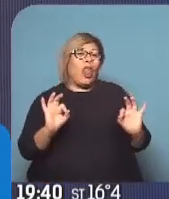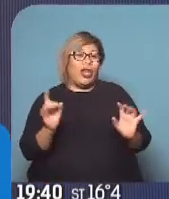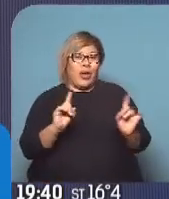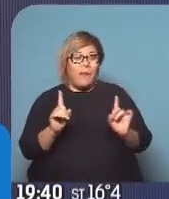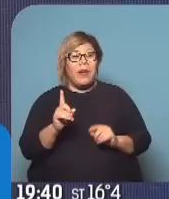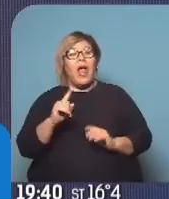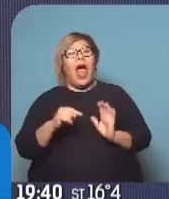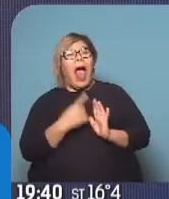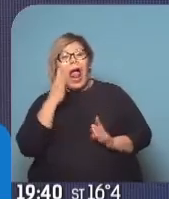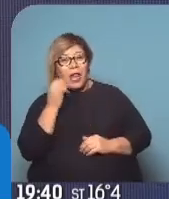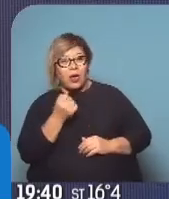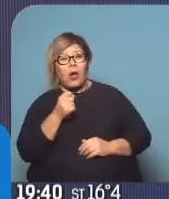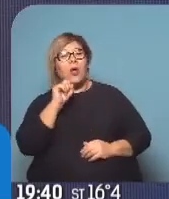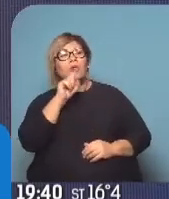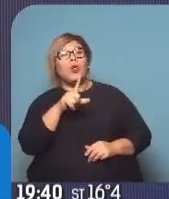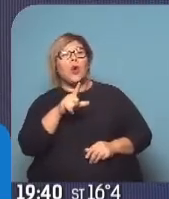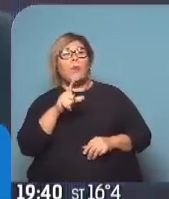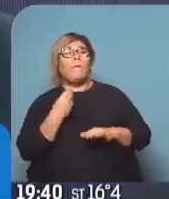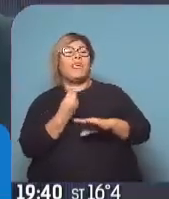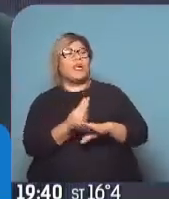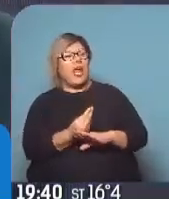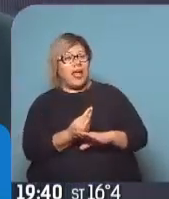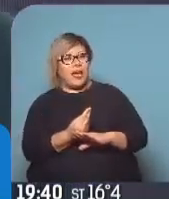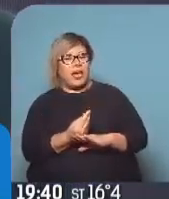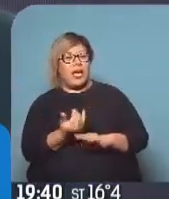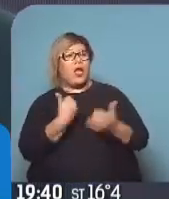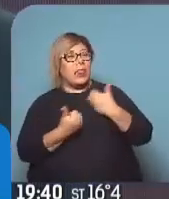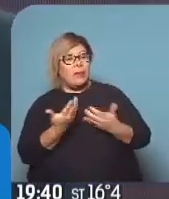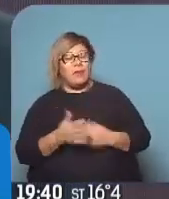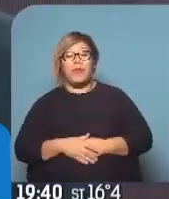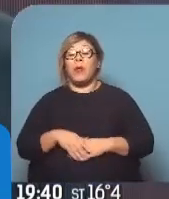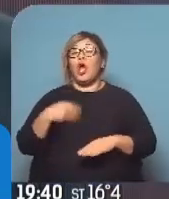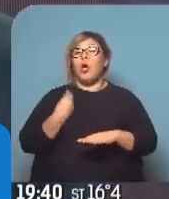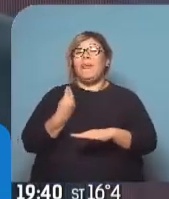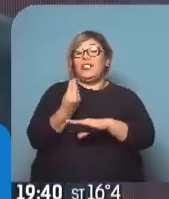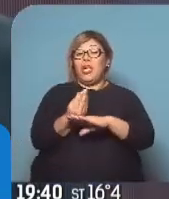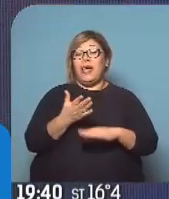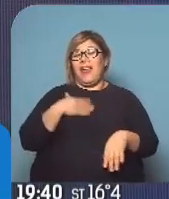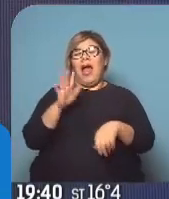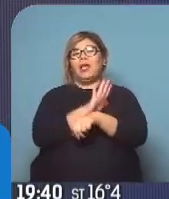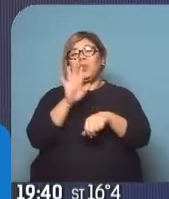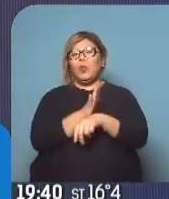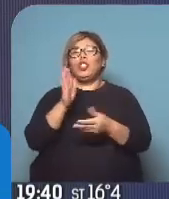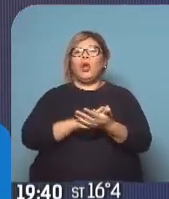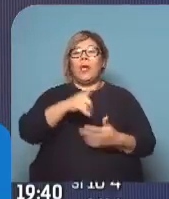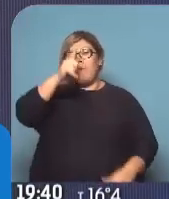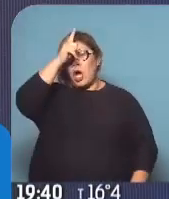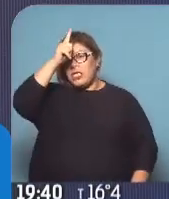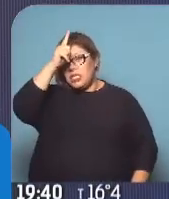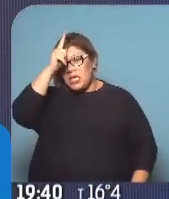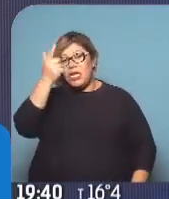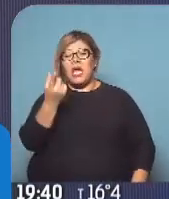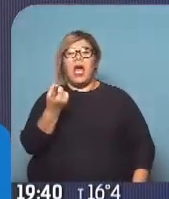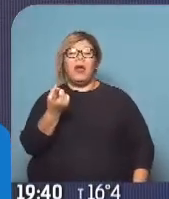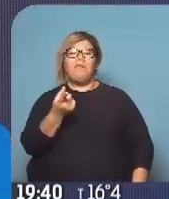que me encantó mi personaje y bueno mi personaje es el que llevará la seguridad de este pueblo que tiene con todo controlado y parece que no